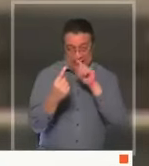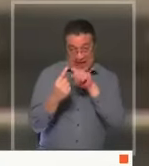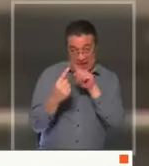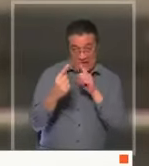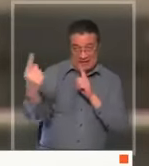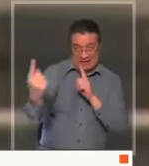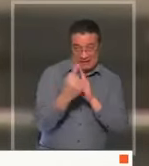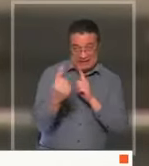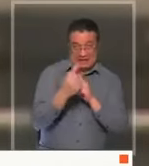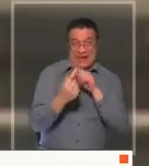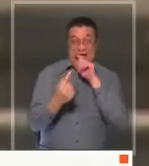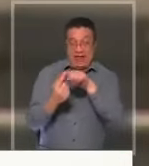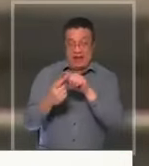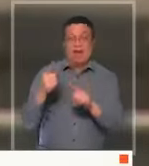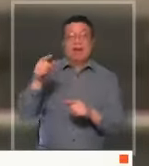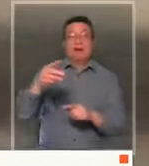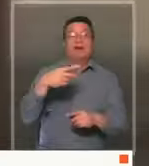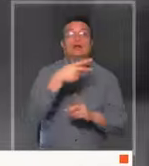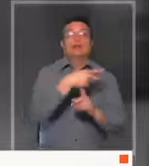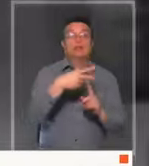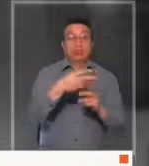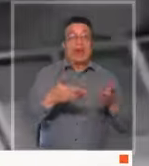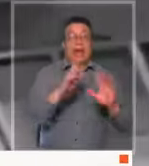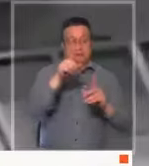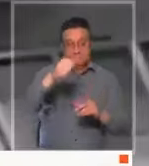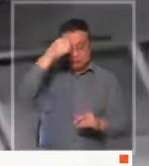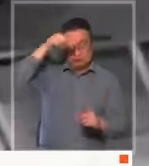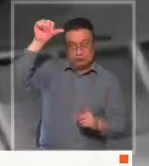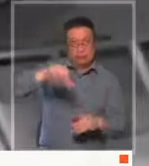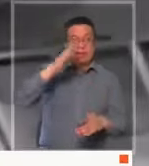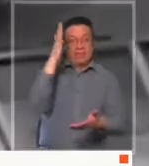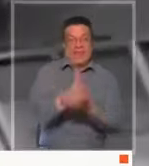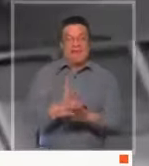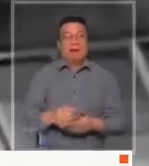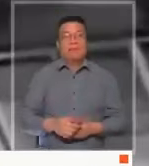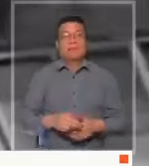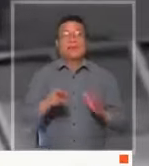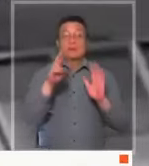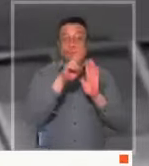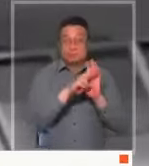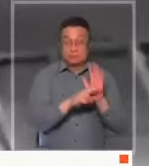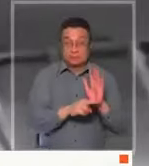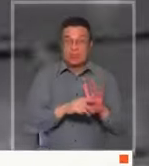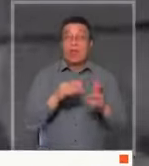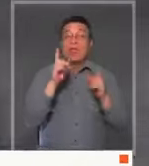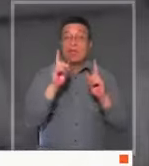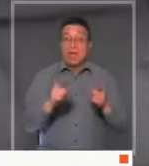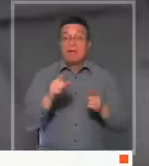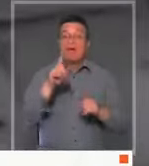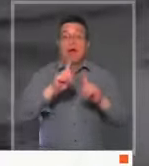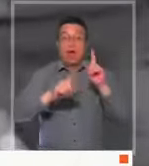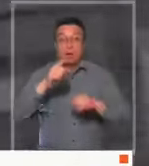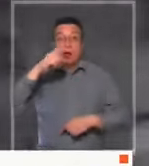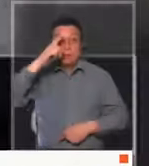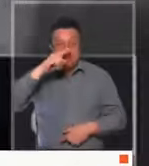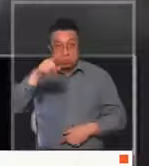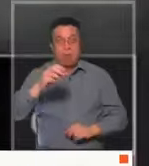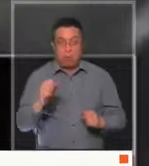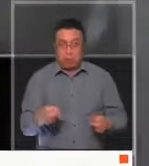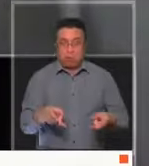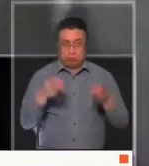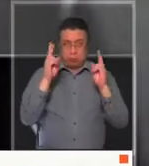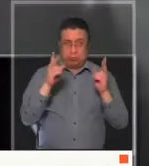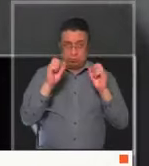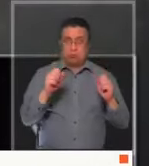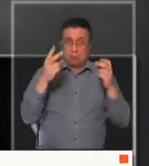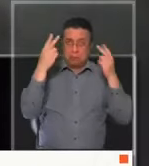al que consume trabajo sexual en la calle. Regulación que incluso quienes ejercen la prostitución estarían dispuestas a